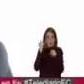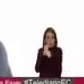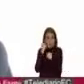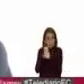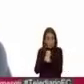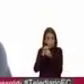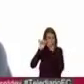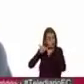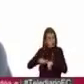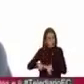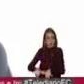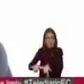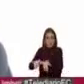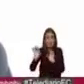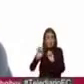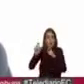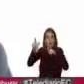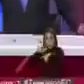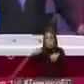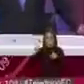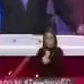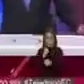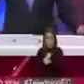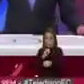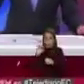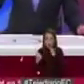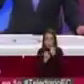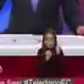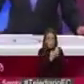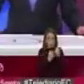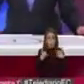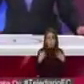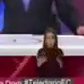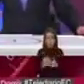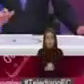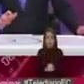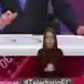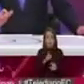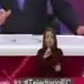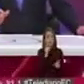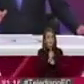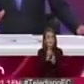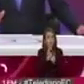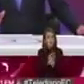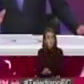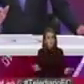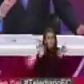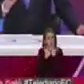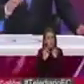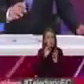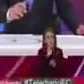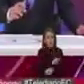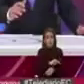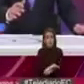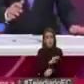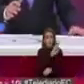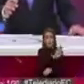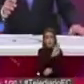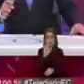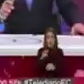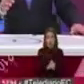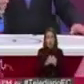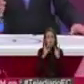están aportando a la sociedad en su conjunto. Economista, ¿es oportuno revisar estas transferencias para los gobiernos autónomos descentralizados, como usted lo ha mencionado,